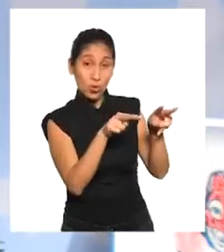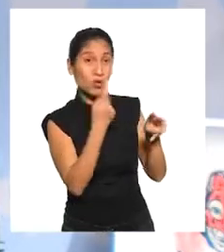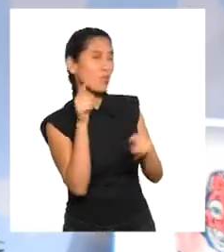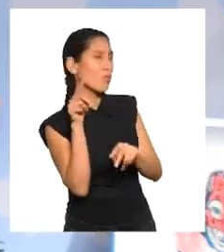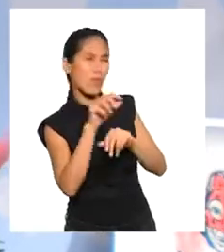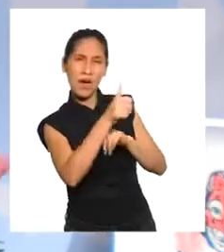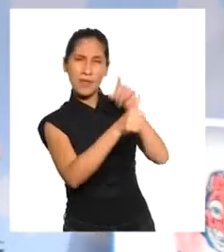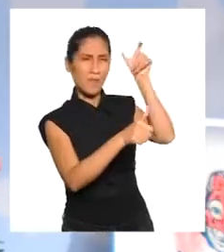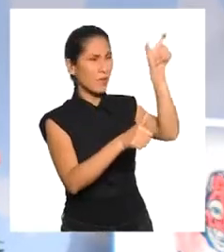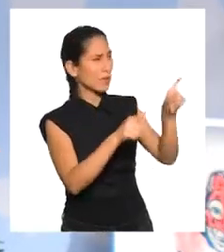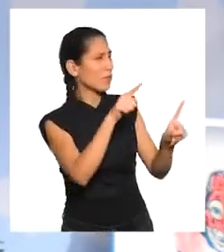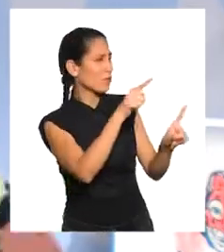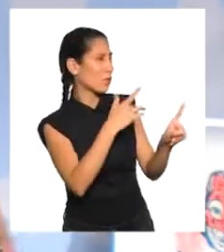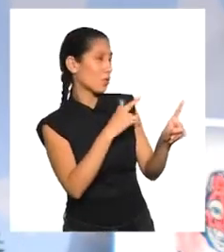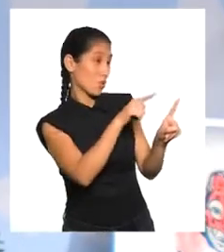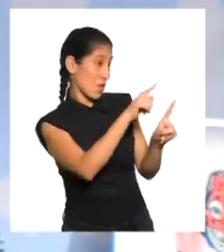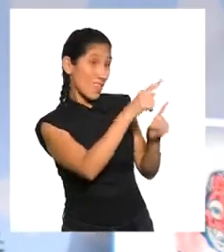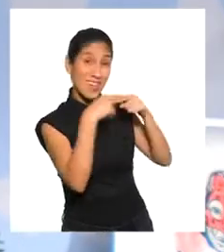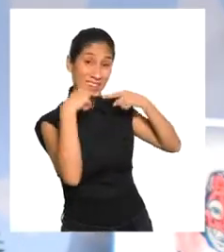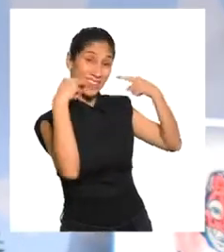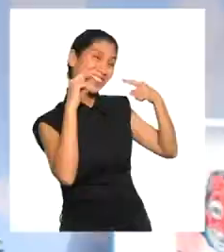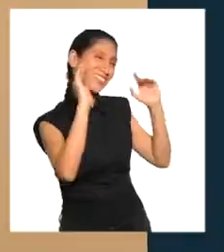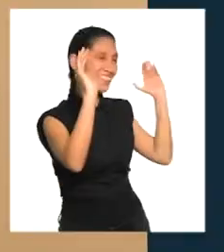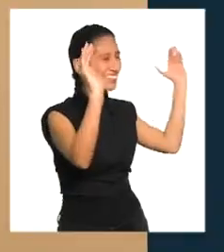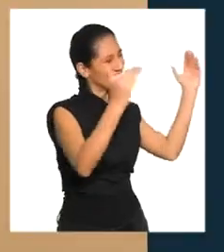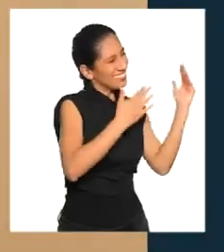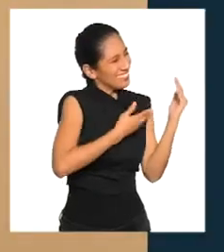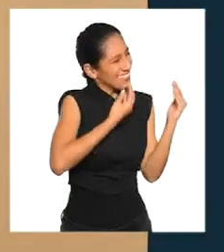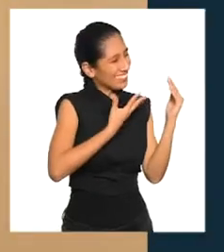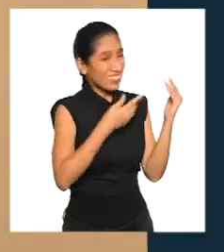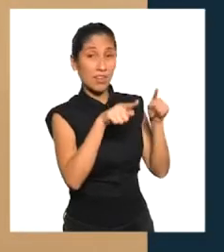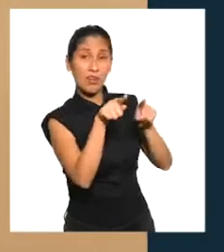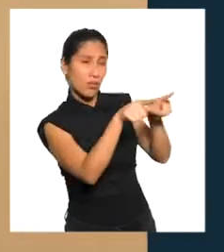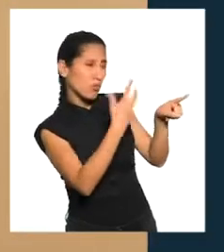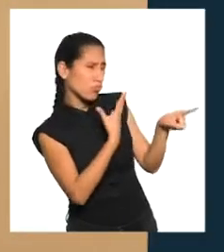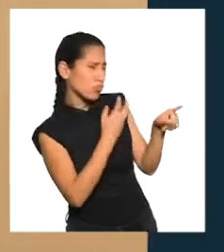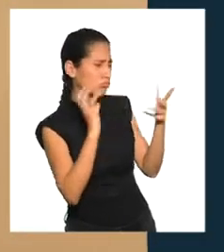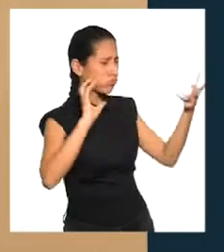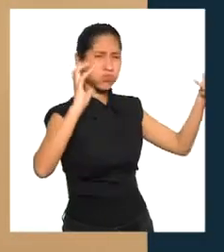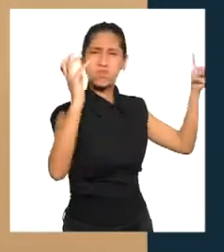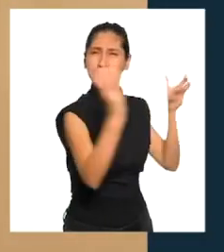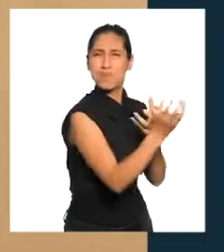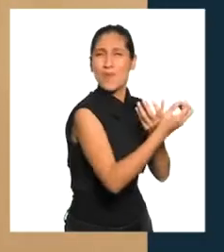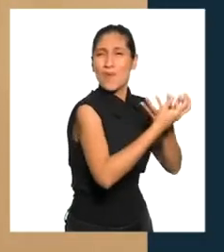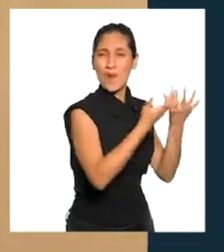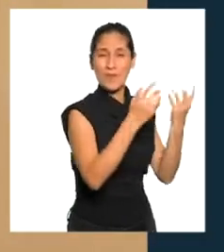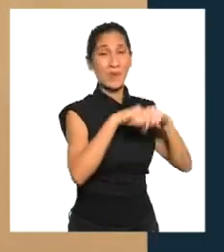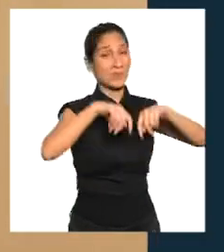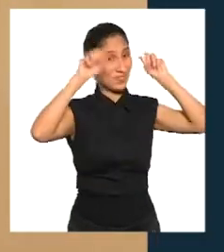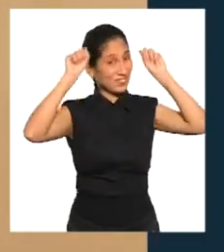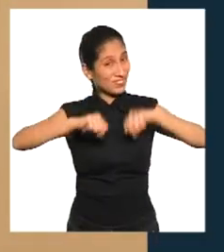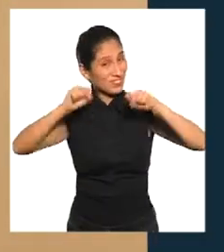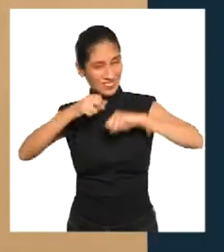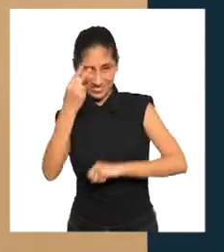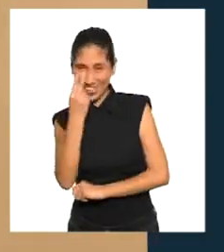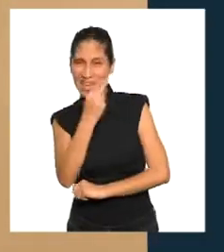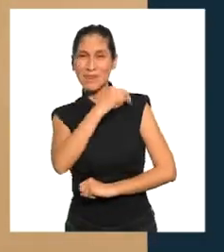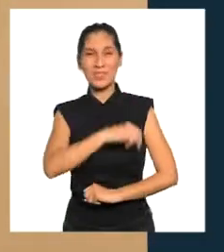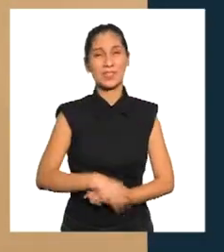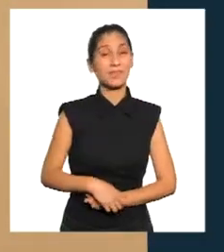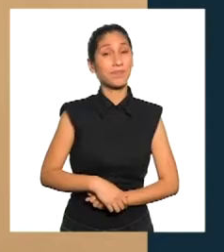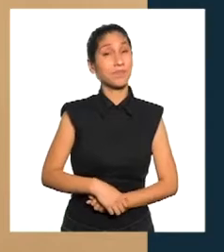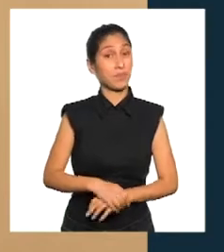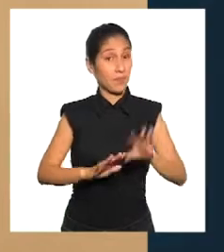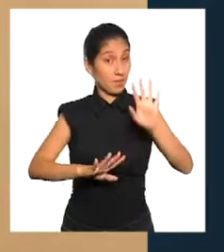a autorregular nuestras emociones. ¿Me ayuda con eso? Hola nuevamente, Andrea. Claro que sí. Veamos.